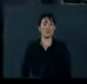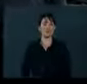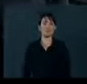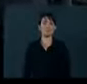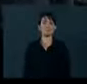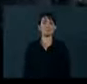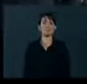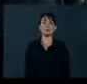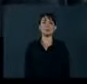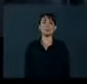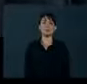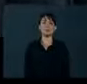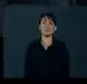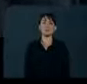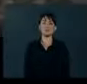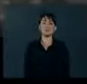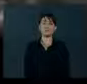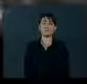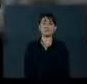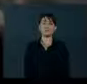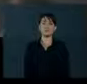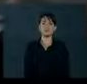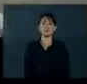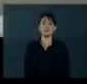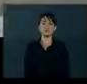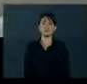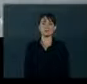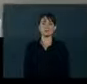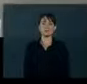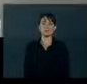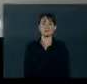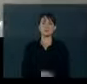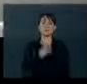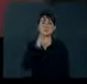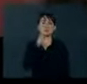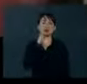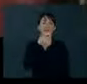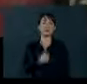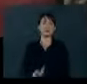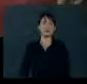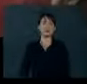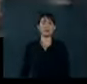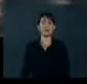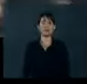importancia de que la ciudadanía pueda votar en las próximas elecciones primarias del